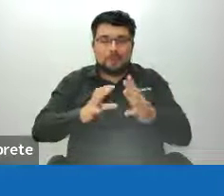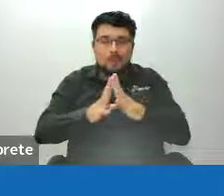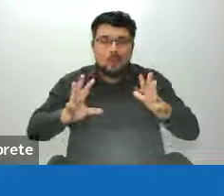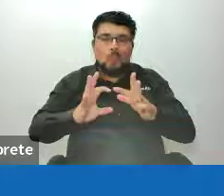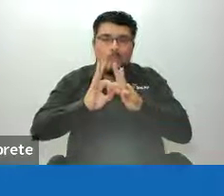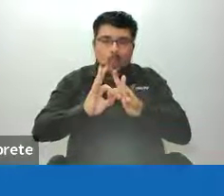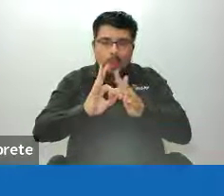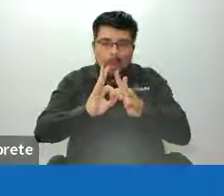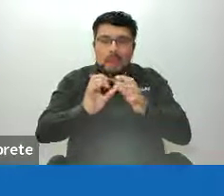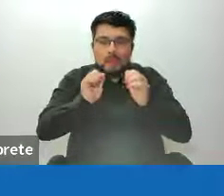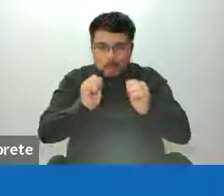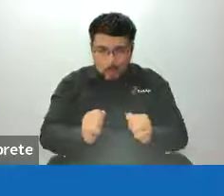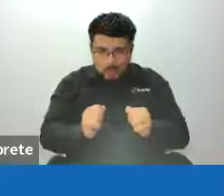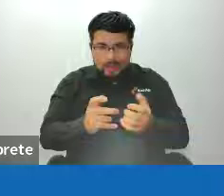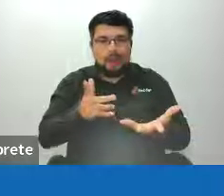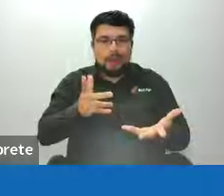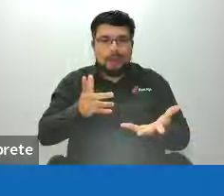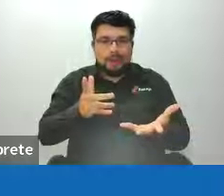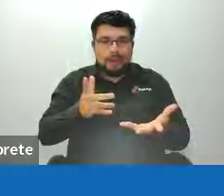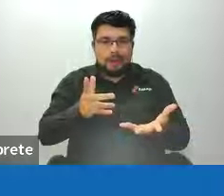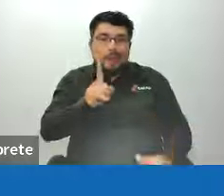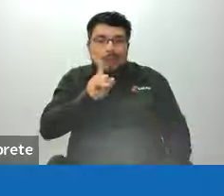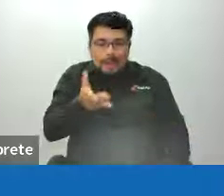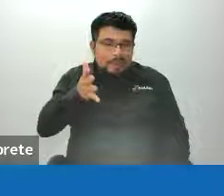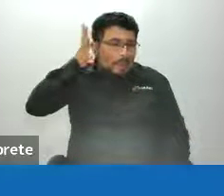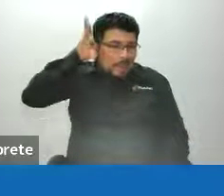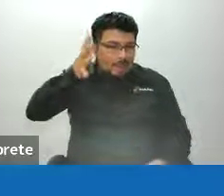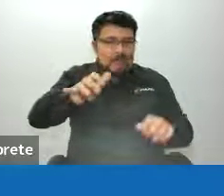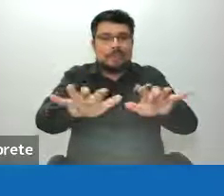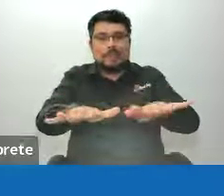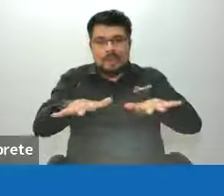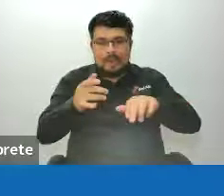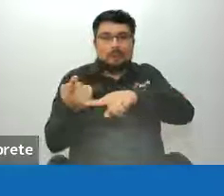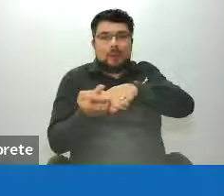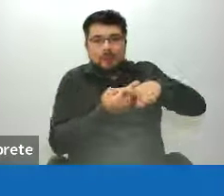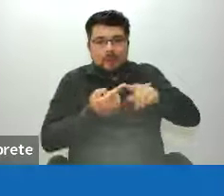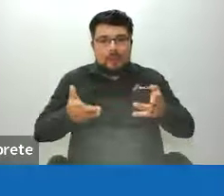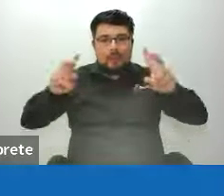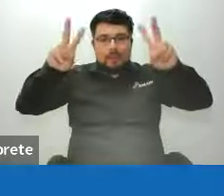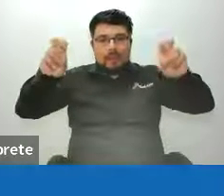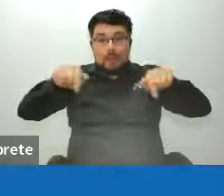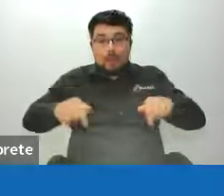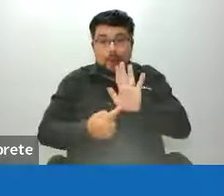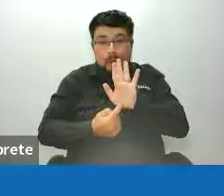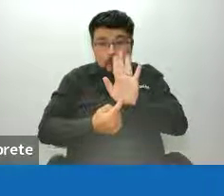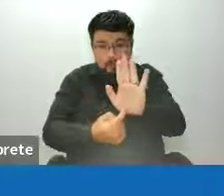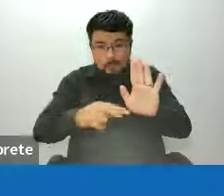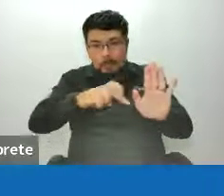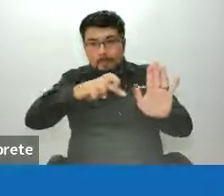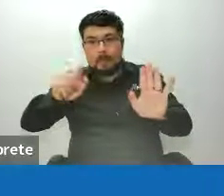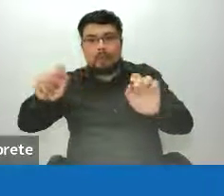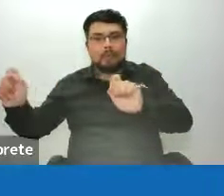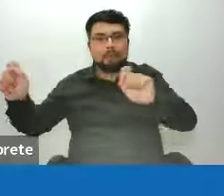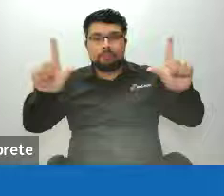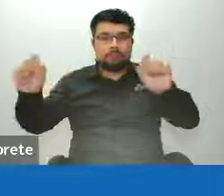espacio. Y les voy a compartir inicialmente una presentación